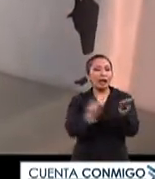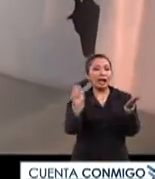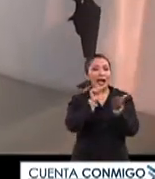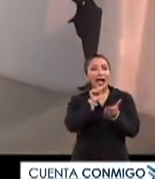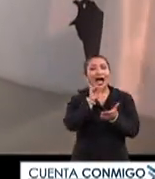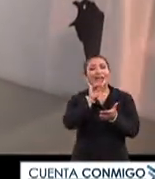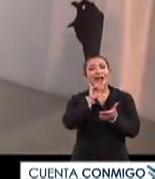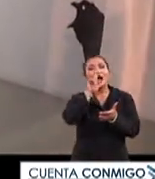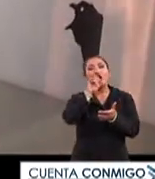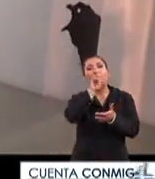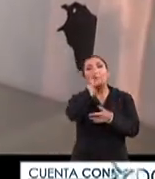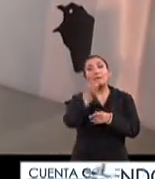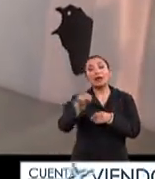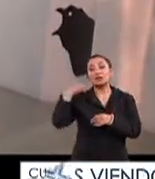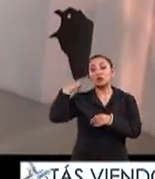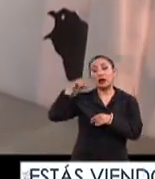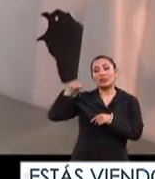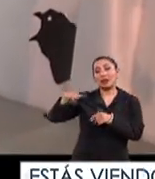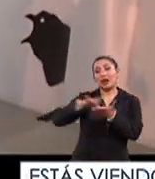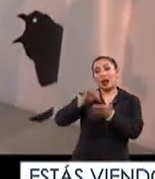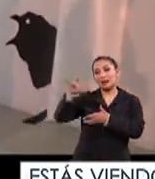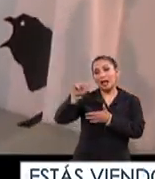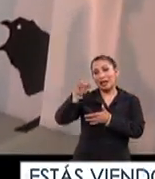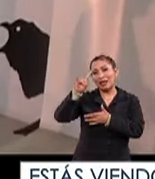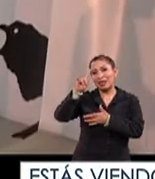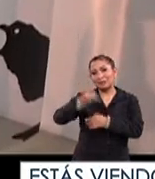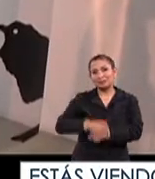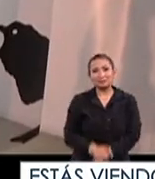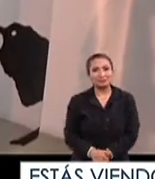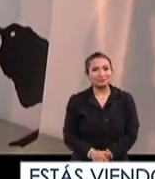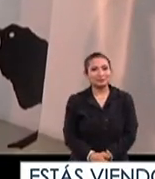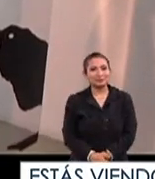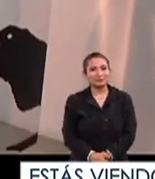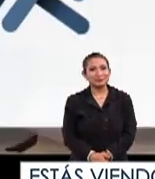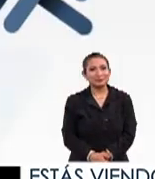escritora Aida López, desde Yucatán. Gracias, Aida.